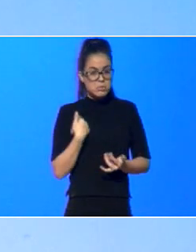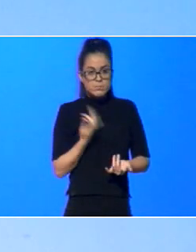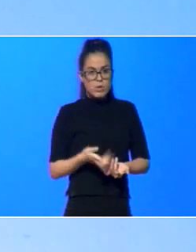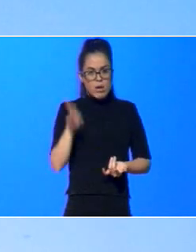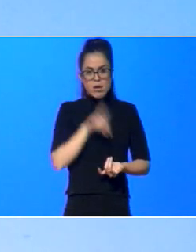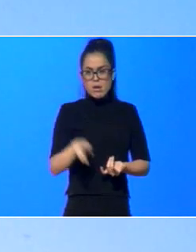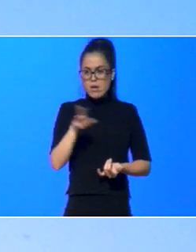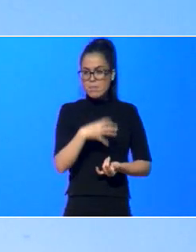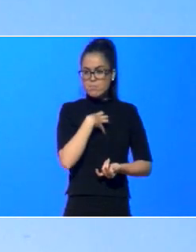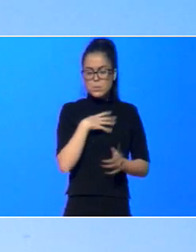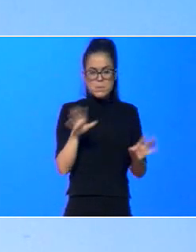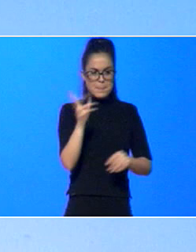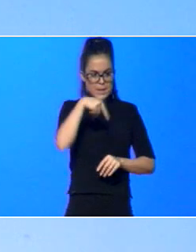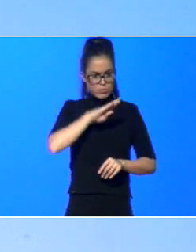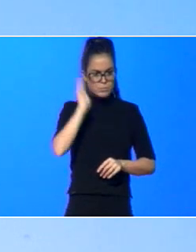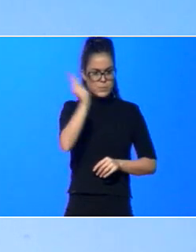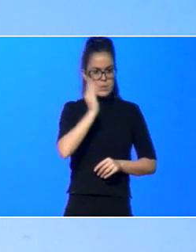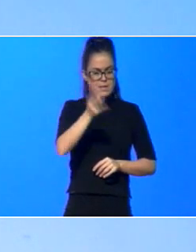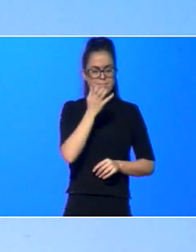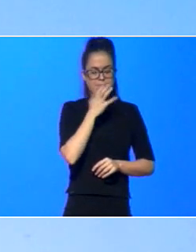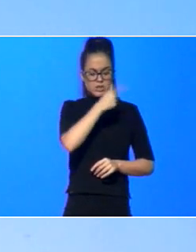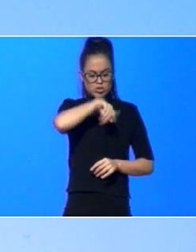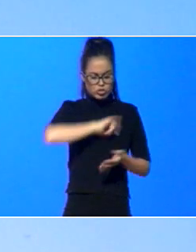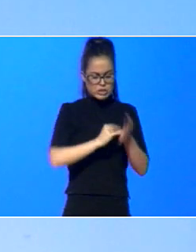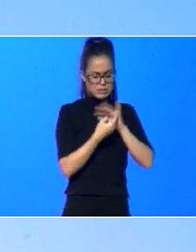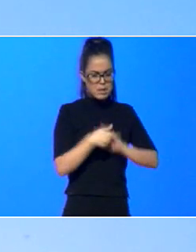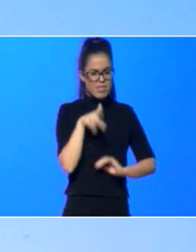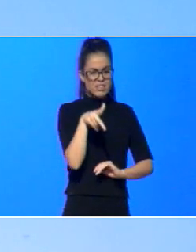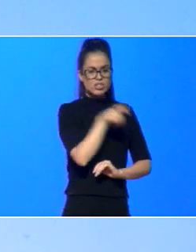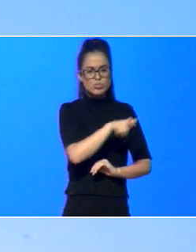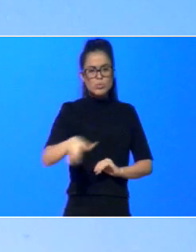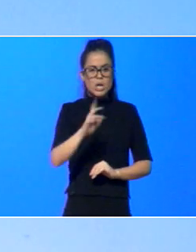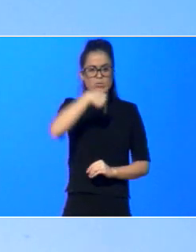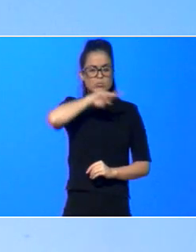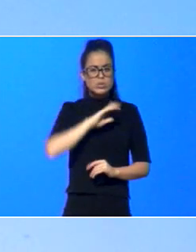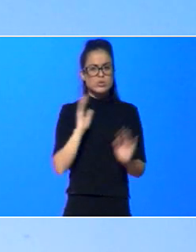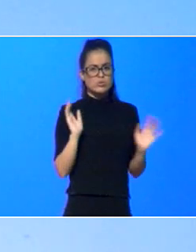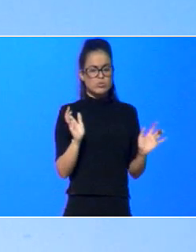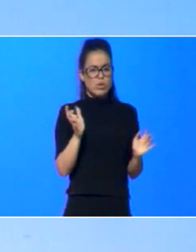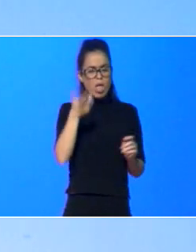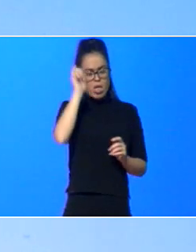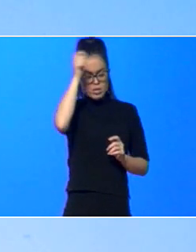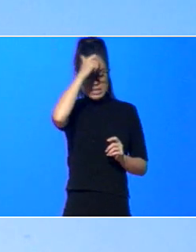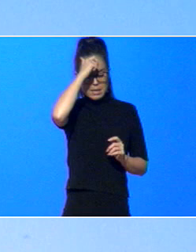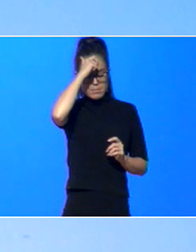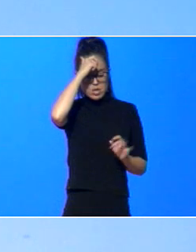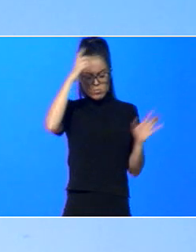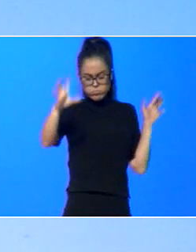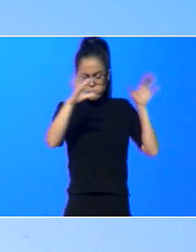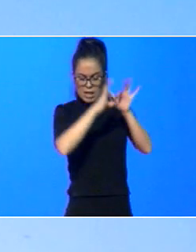piense en ustedes que cuando nosotros todo todo el sistema de Derechos Humanos lo basamos en un término como es el de la dignidad humana